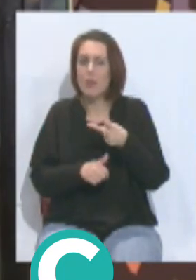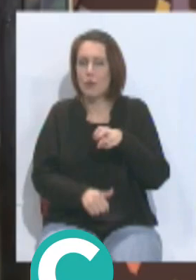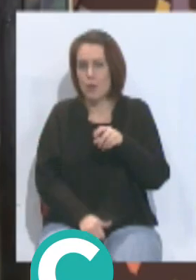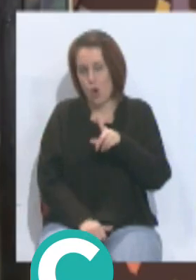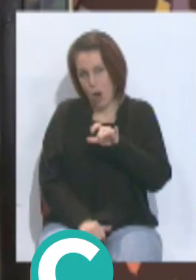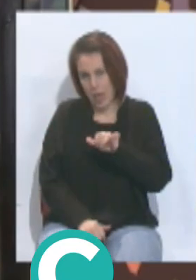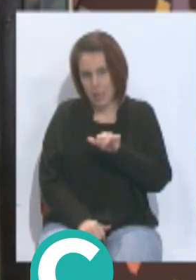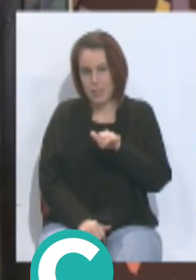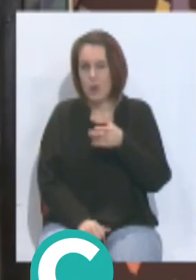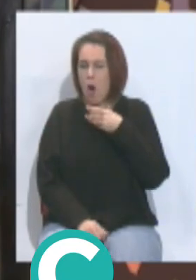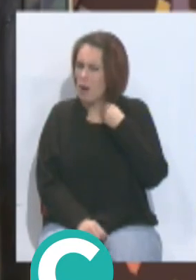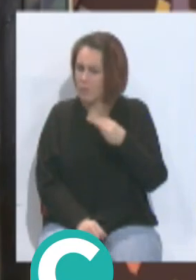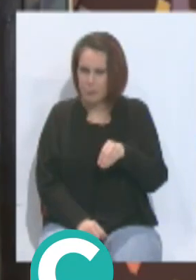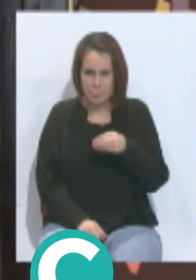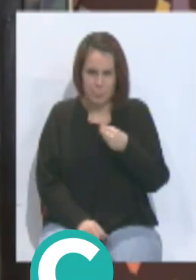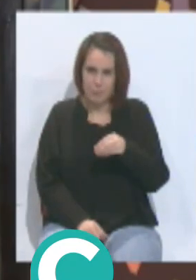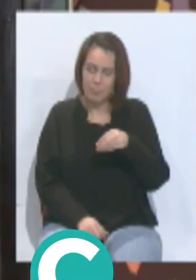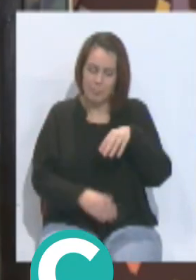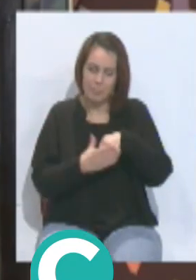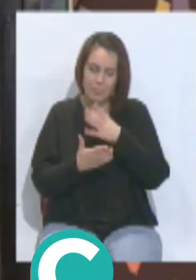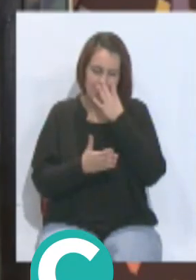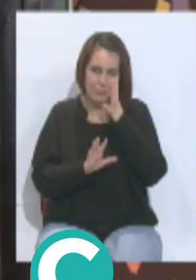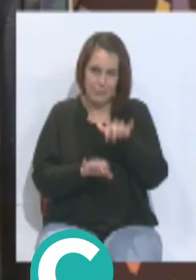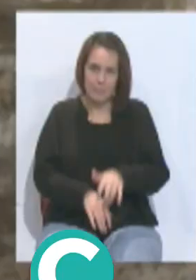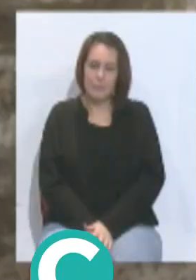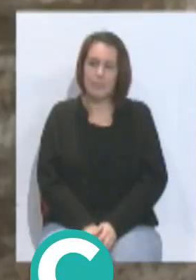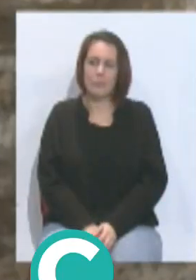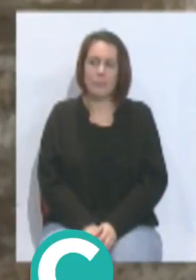Sánchez Noli, muy jovencito en el Carnaval de Cádiz?